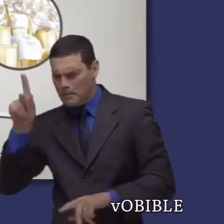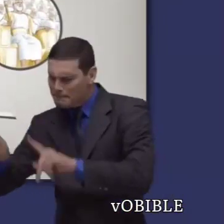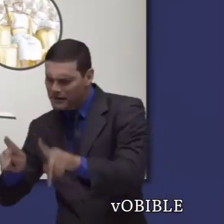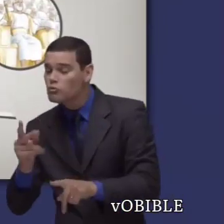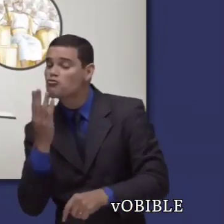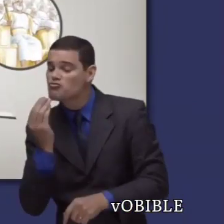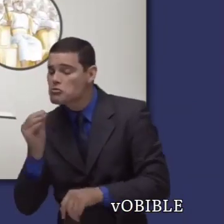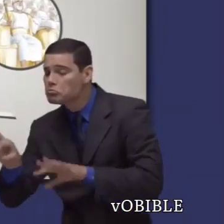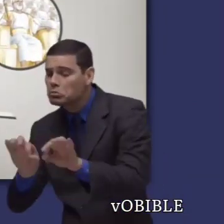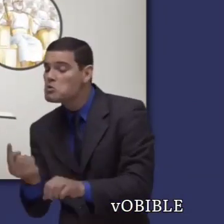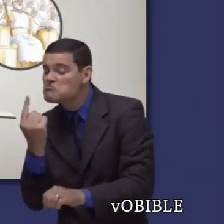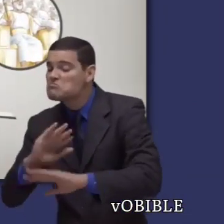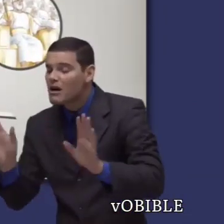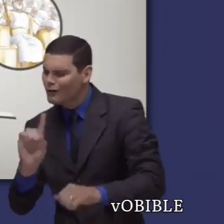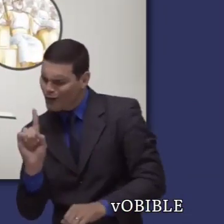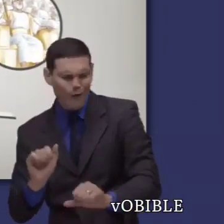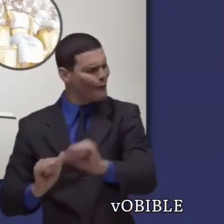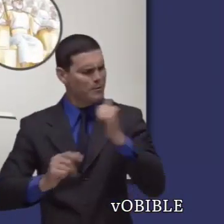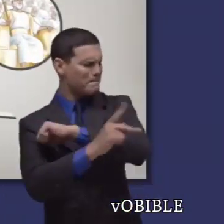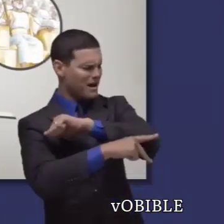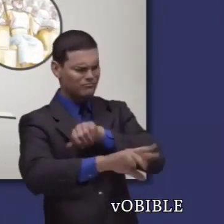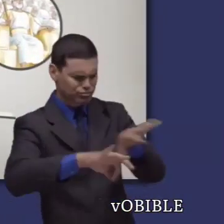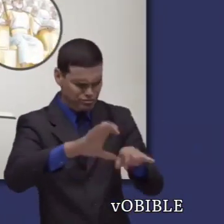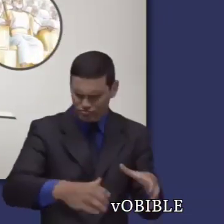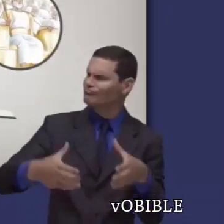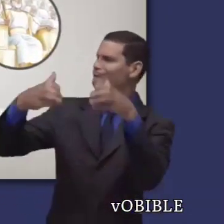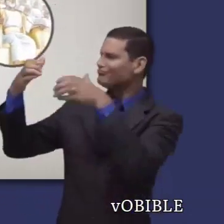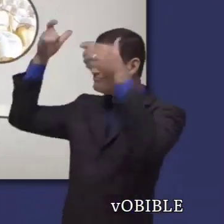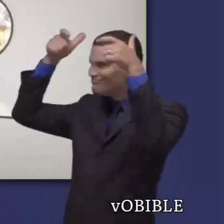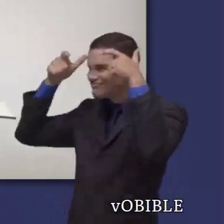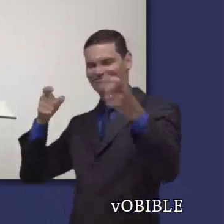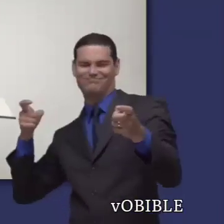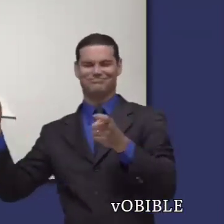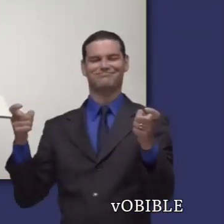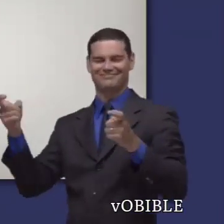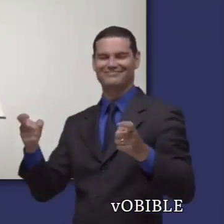no judíos hereden el reino, junto con Cristo.